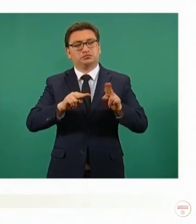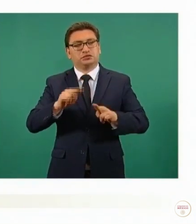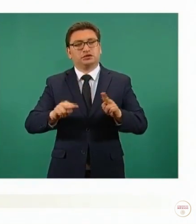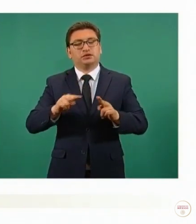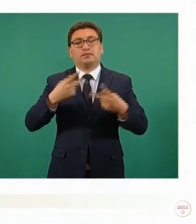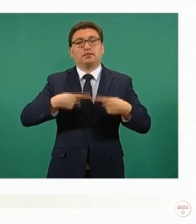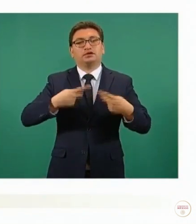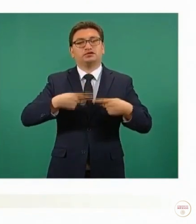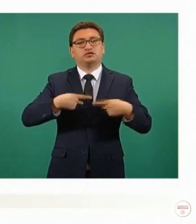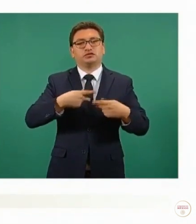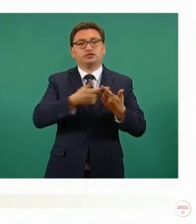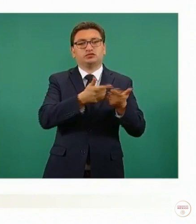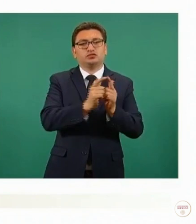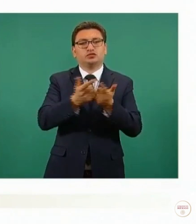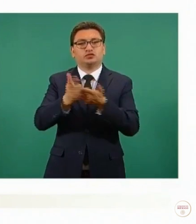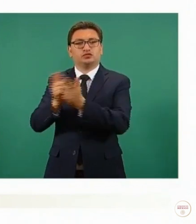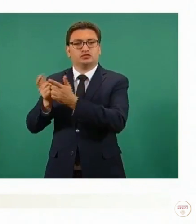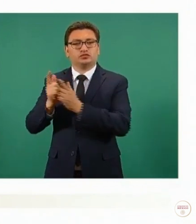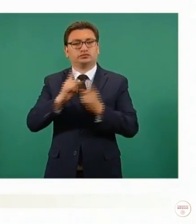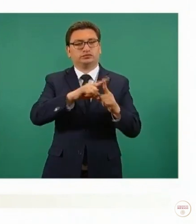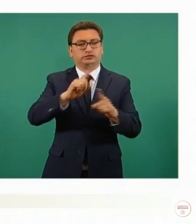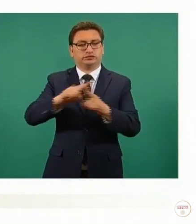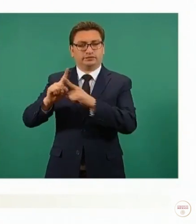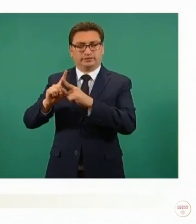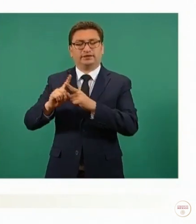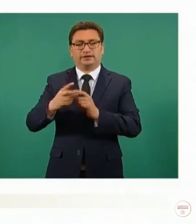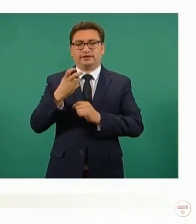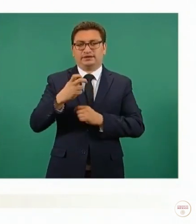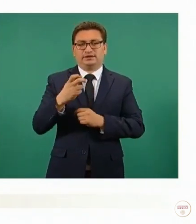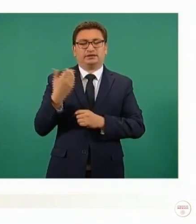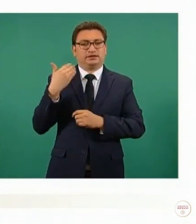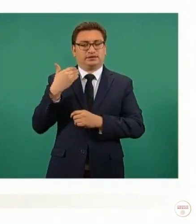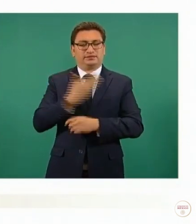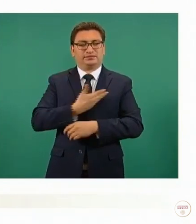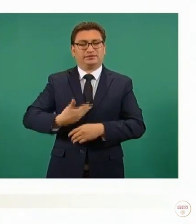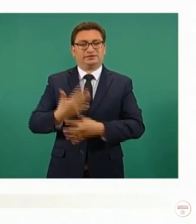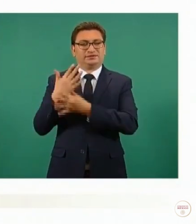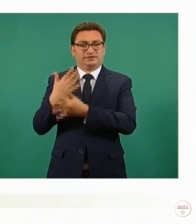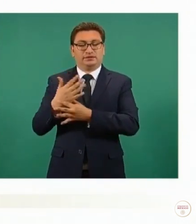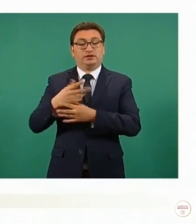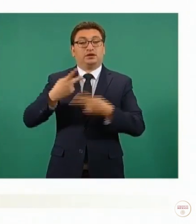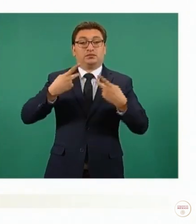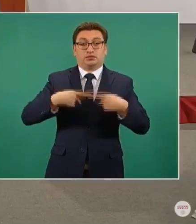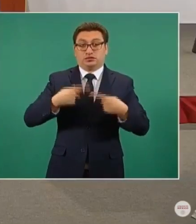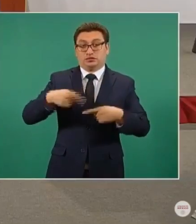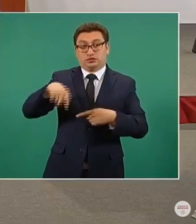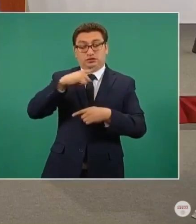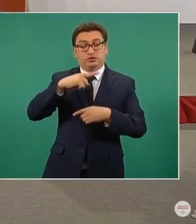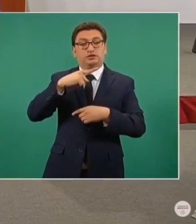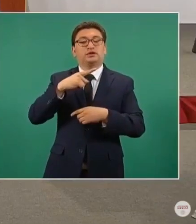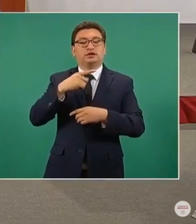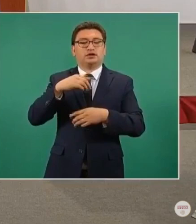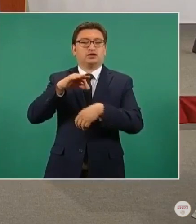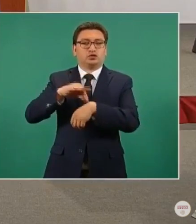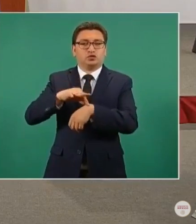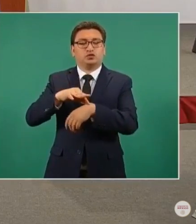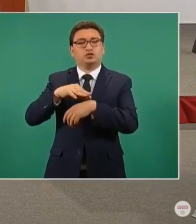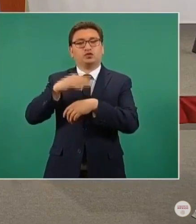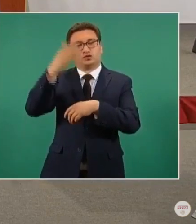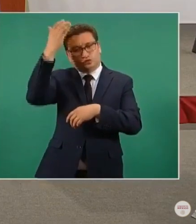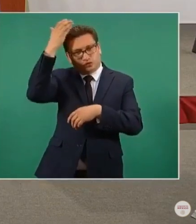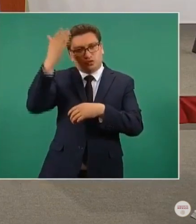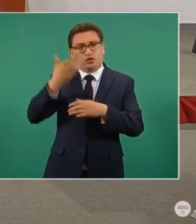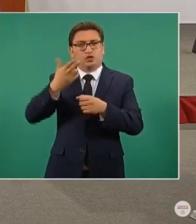subpoblaciones. Comentamos, como indicó el presidente, en personal de salud se ha continuado la vacunación del personal de salud de las unidades COVID, de